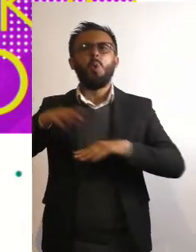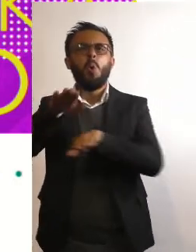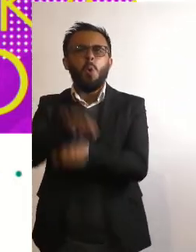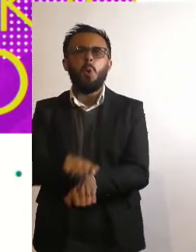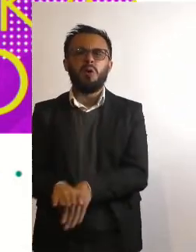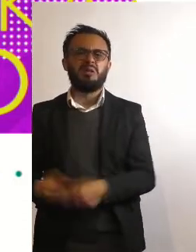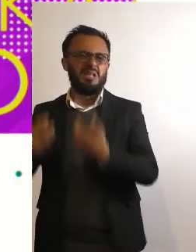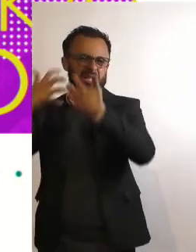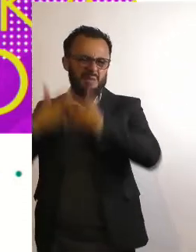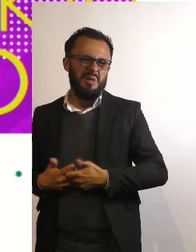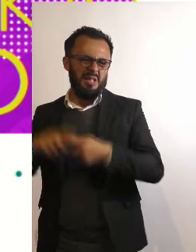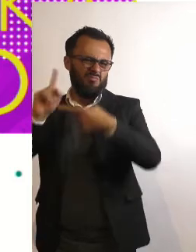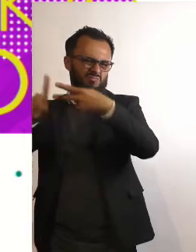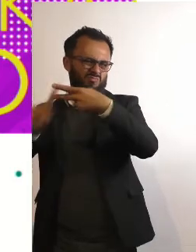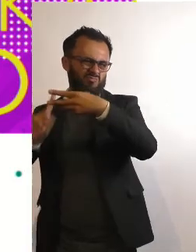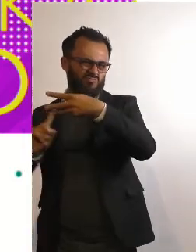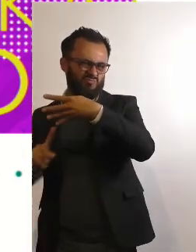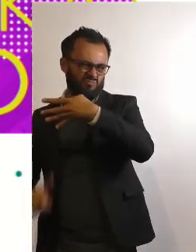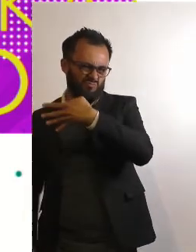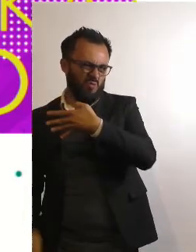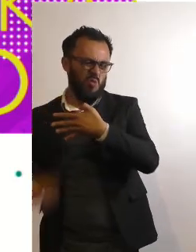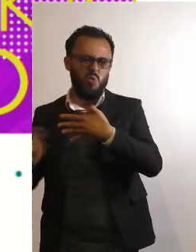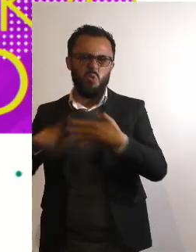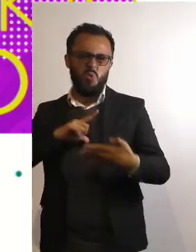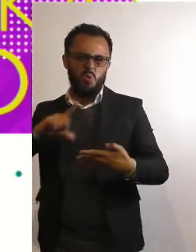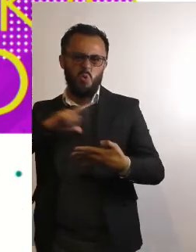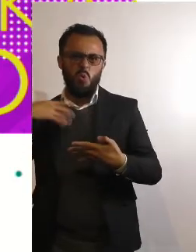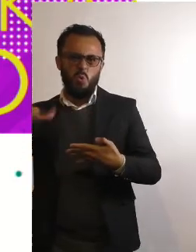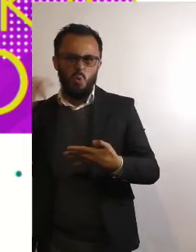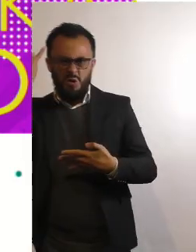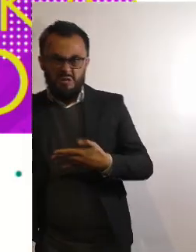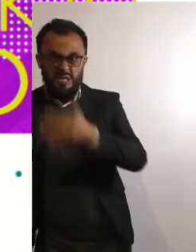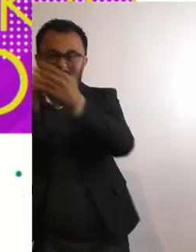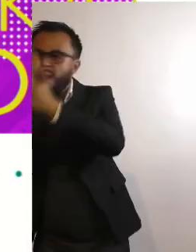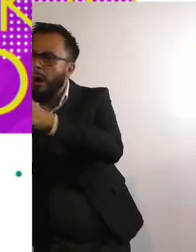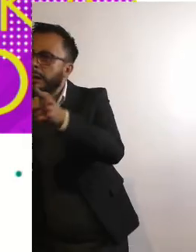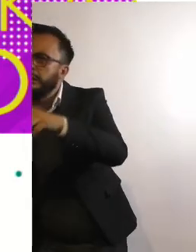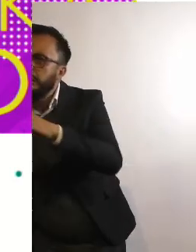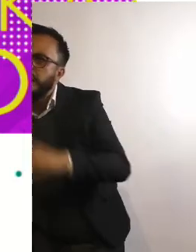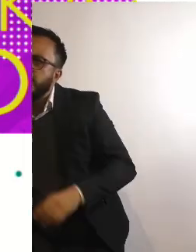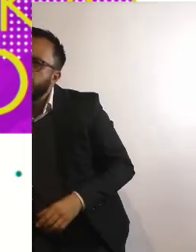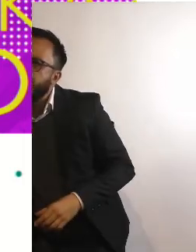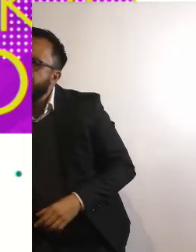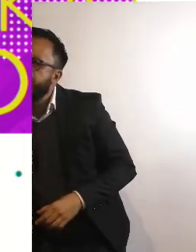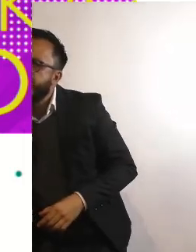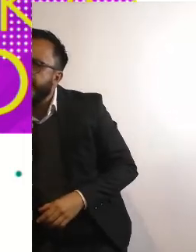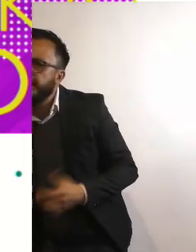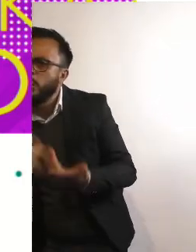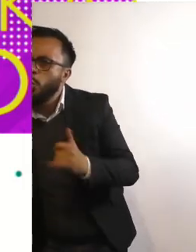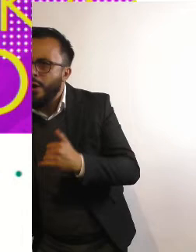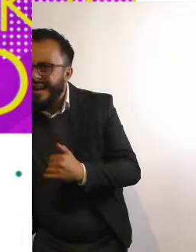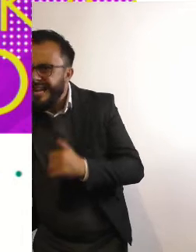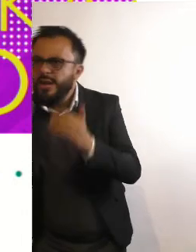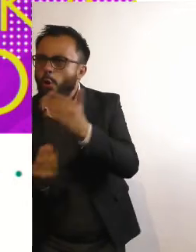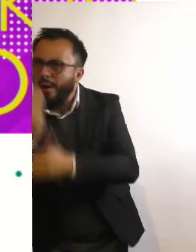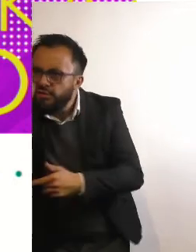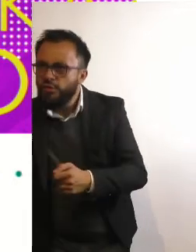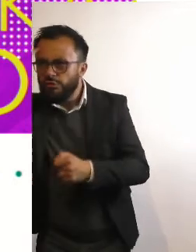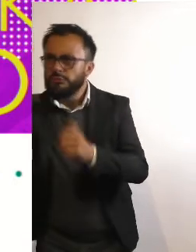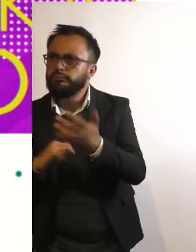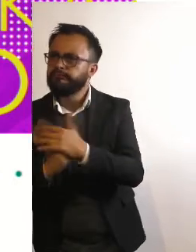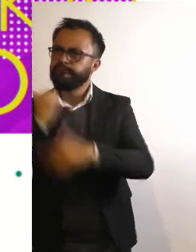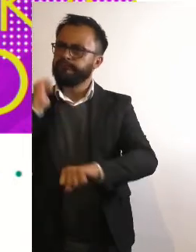y Mihaki, empresas que son líderes en temas de innovación en educación en Finlandia. Más Salud por Colombia,